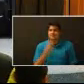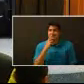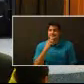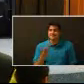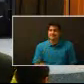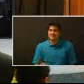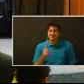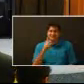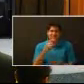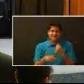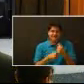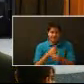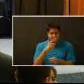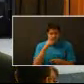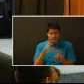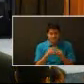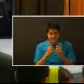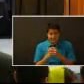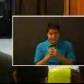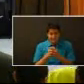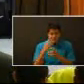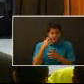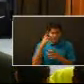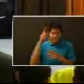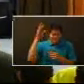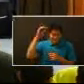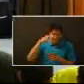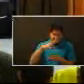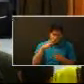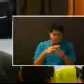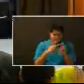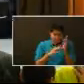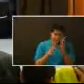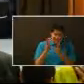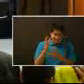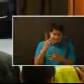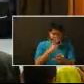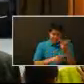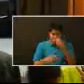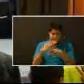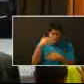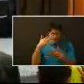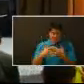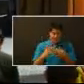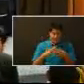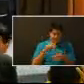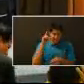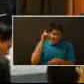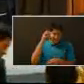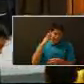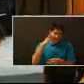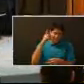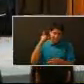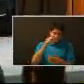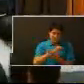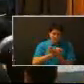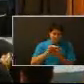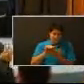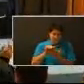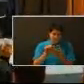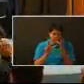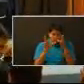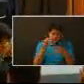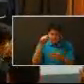ellos. Padre bendito, en el nombre de Jesús, venimos delante de ti, Padre Santo, poniendo estas